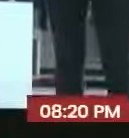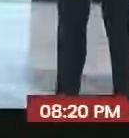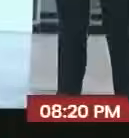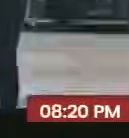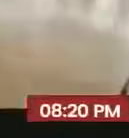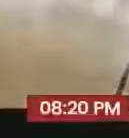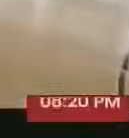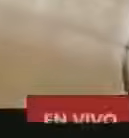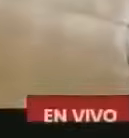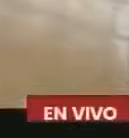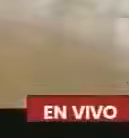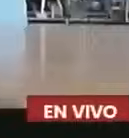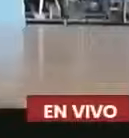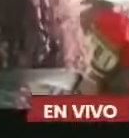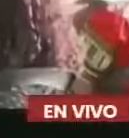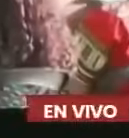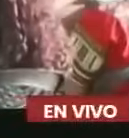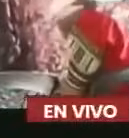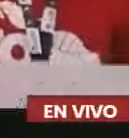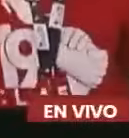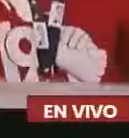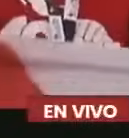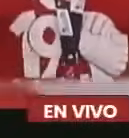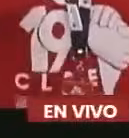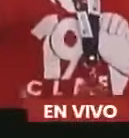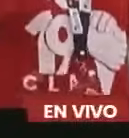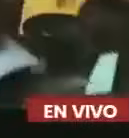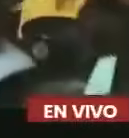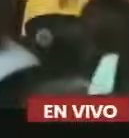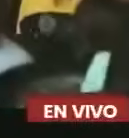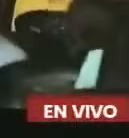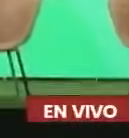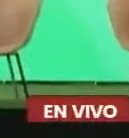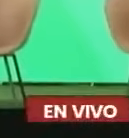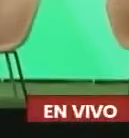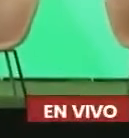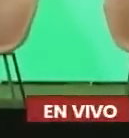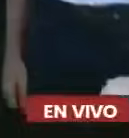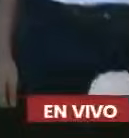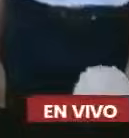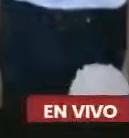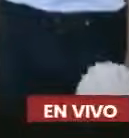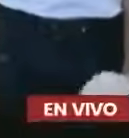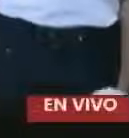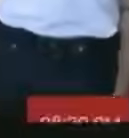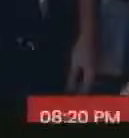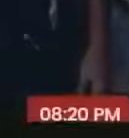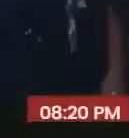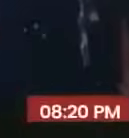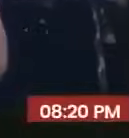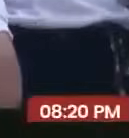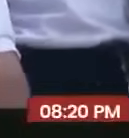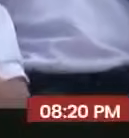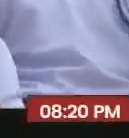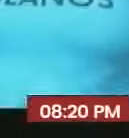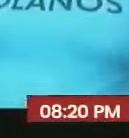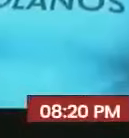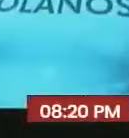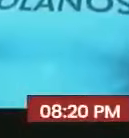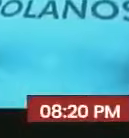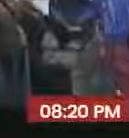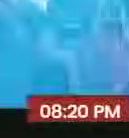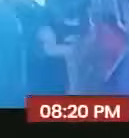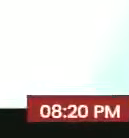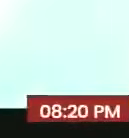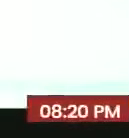el marco de las 3R, la nueva época de transición al socialismo, rumbo al 2030 y más. Aquí